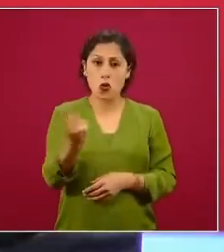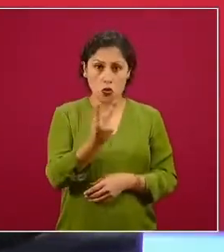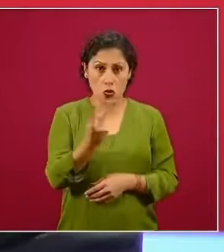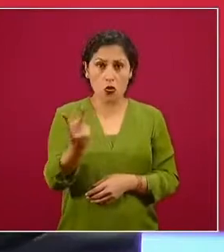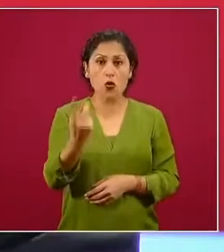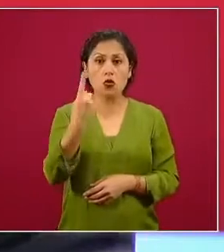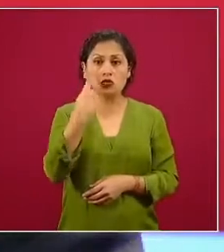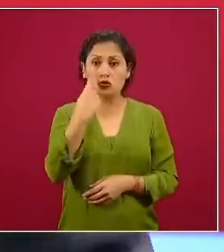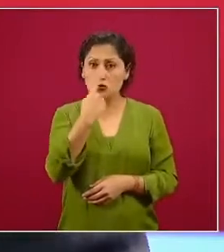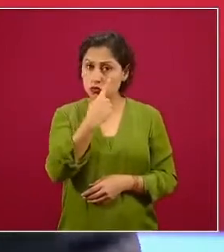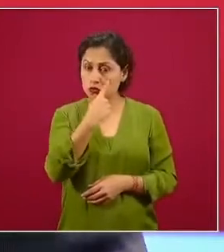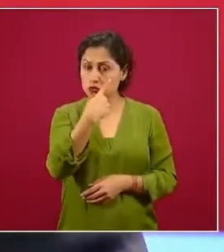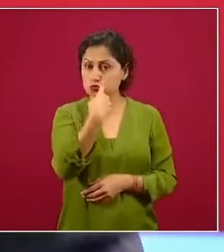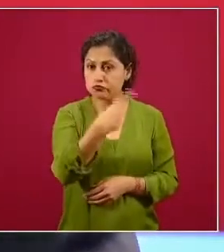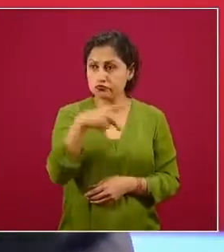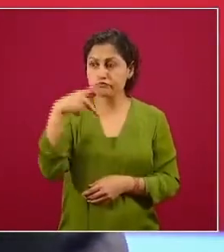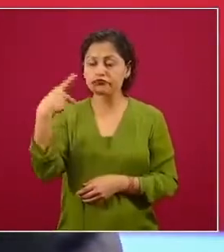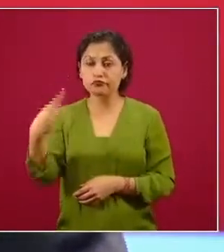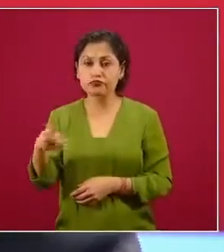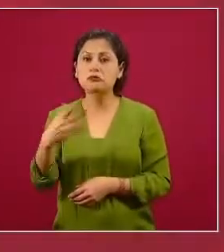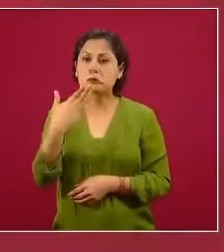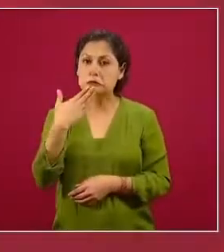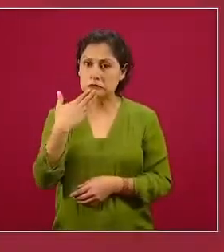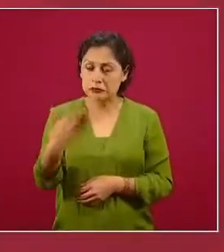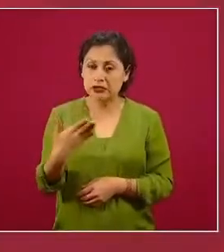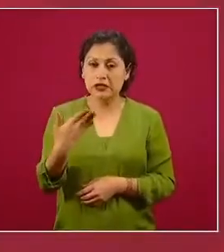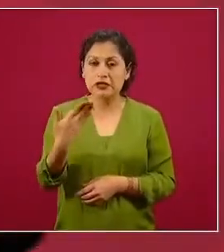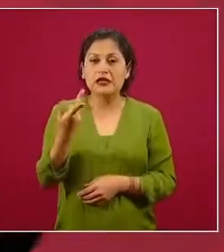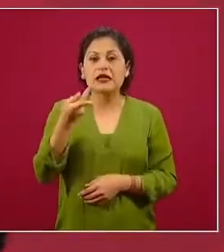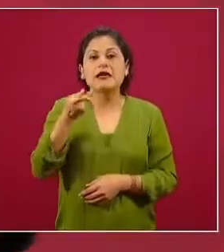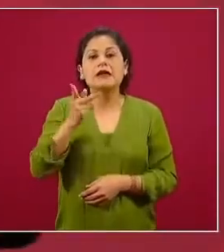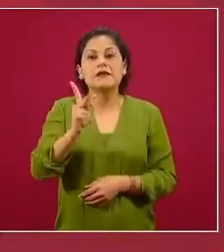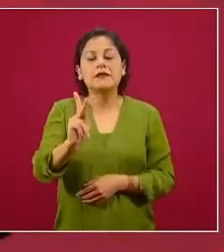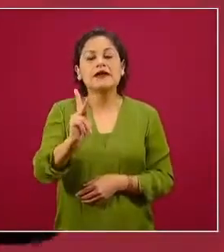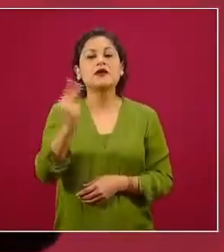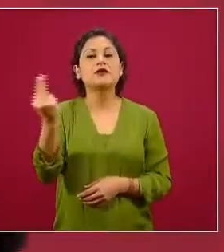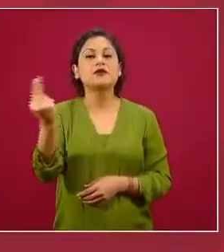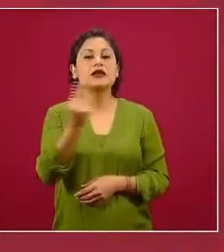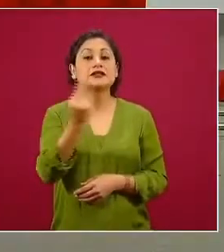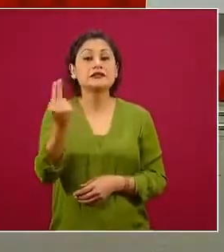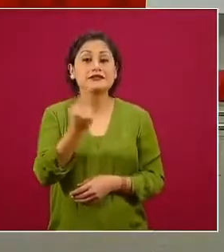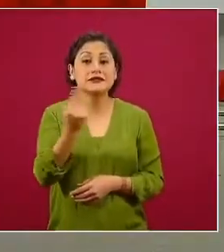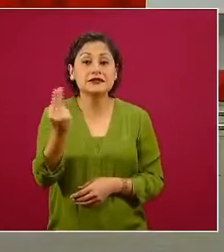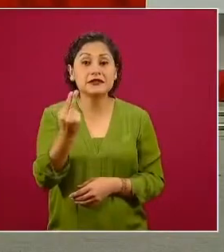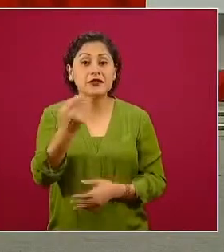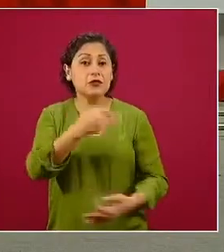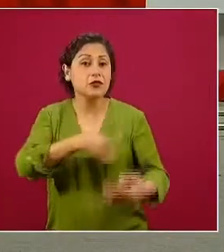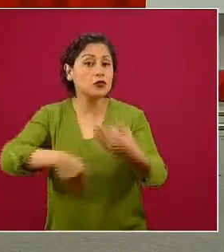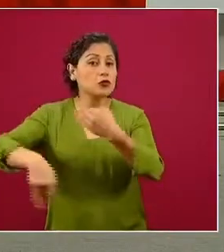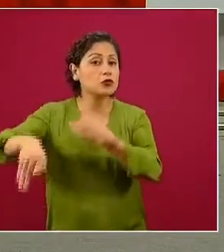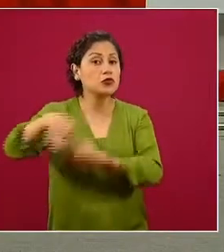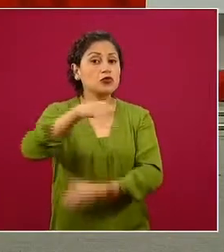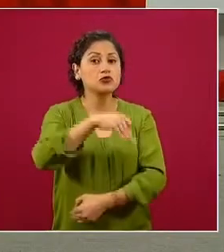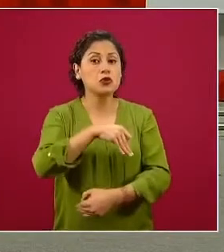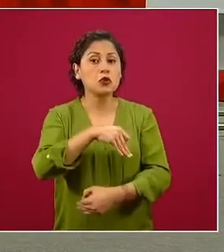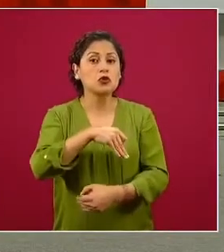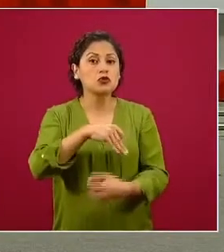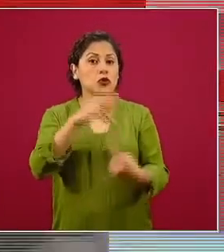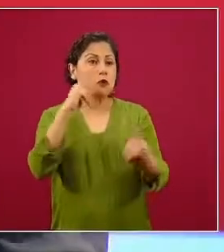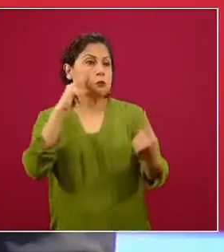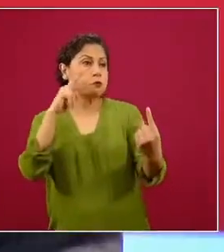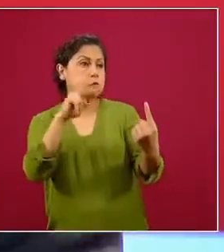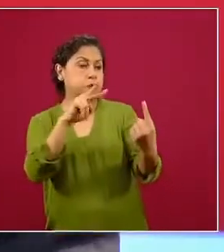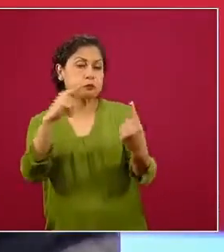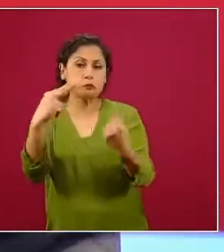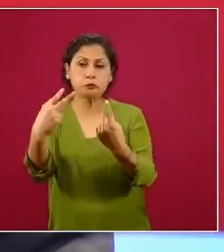otro y verlo como parte de uno mismo. Somos una misma realidad que está